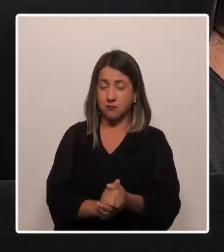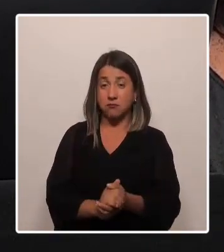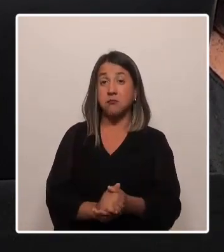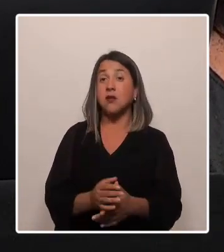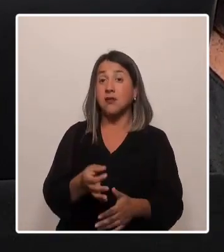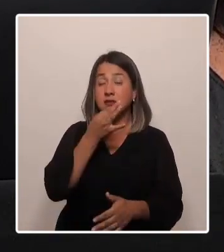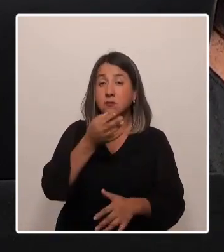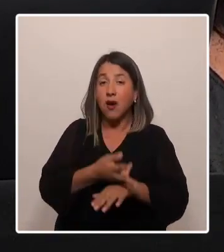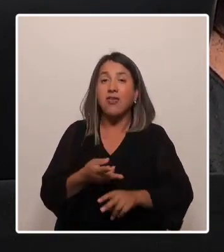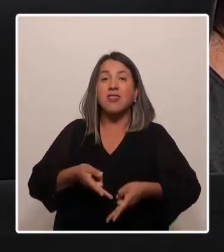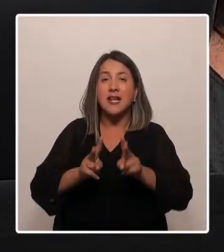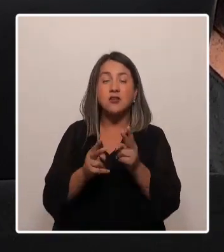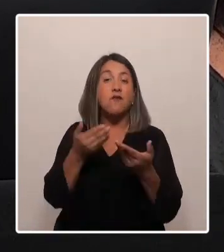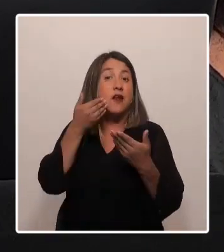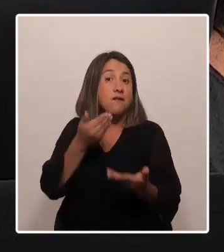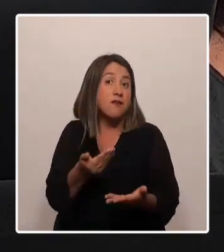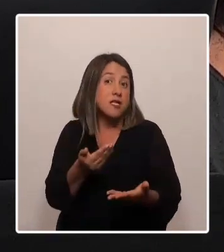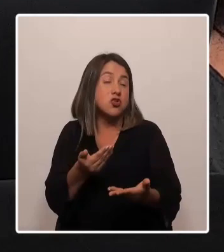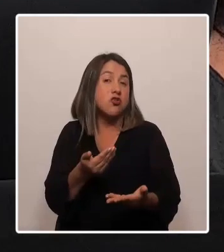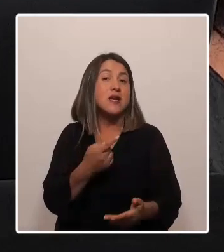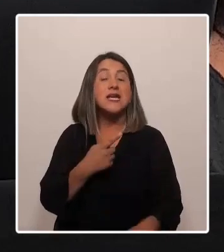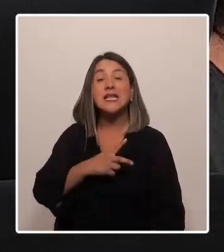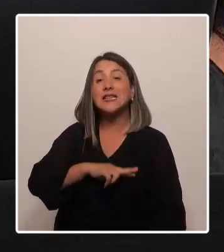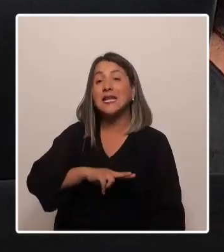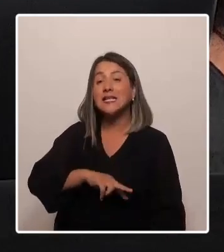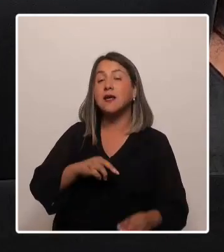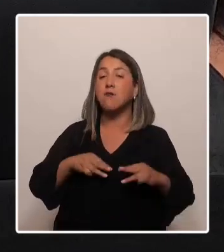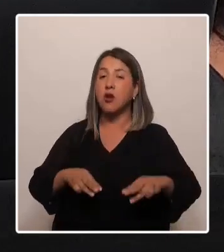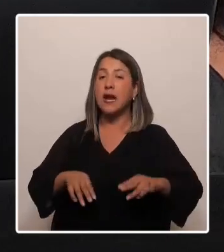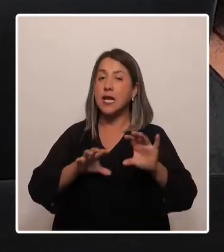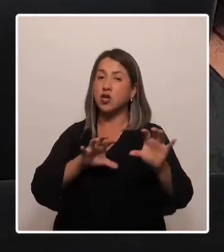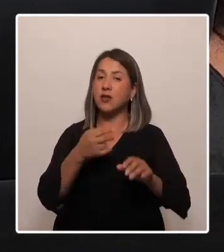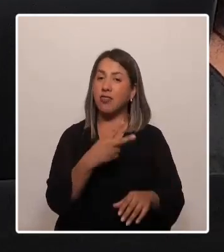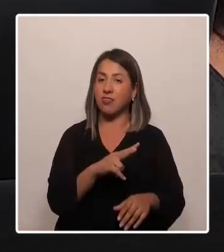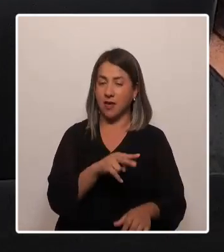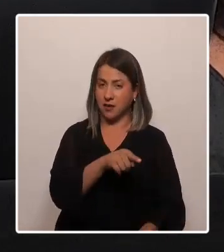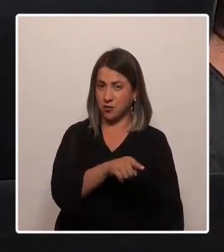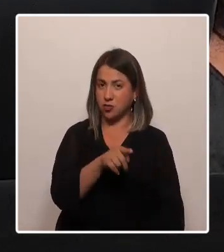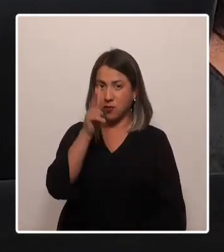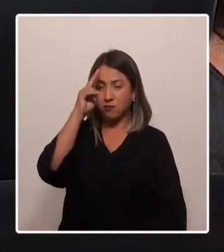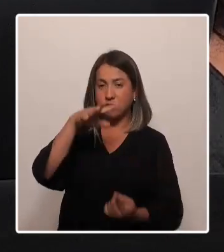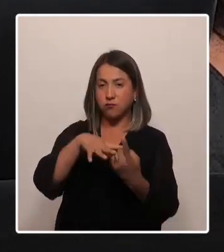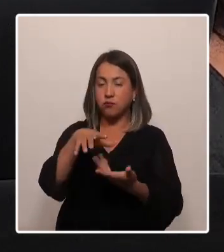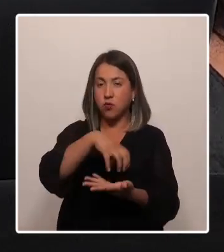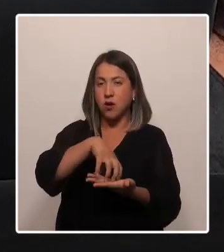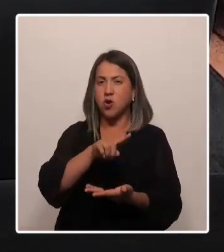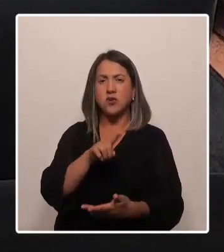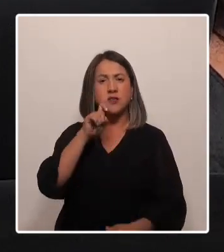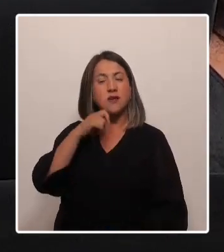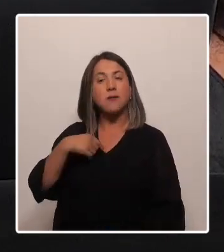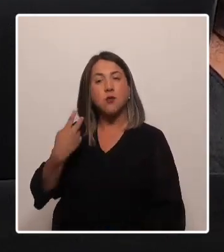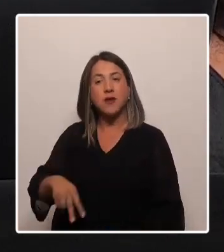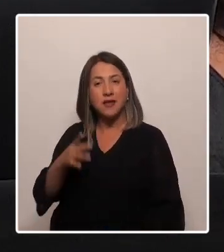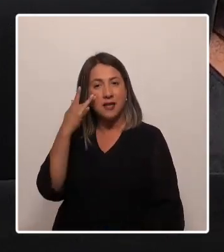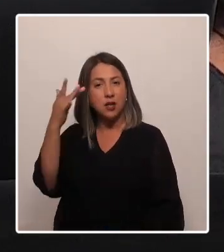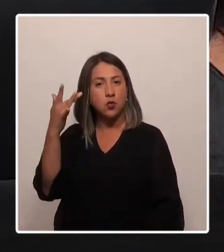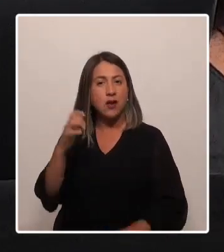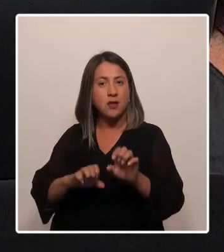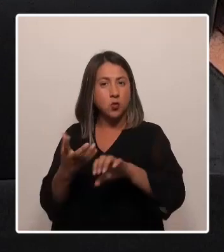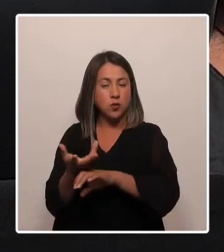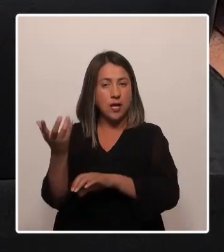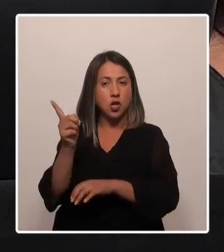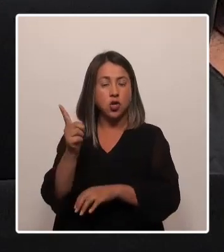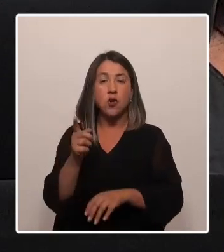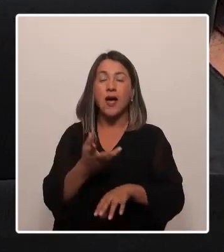a beneficiarse de los intereses morales y materiales. La protección, entonces, no es de propiedad intelectual o industrial, sino una protección de intereses.